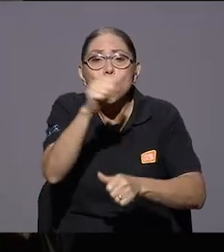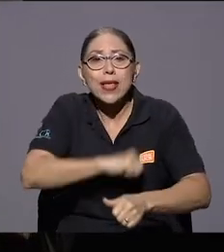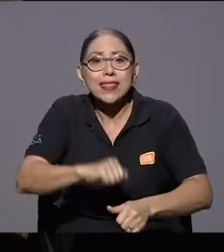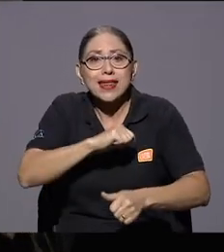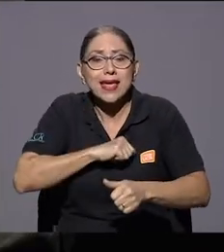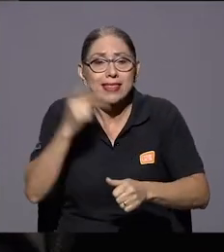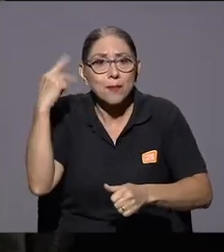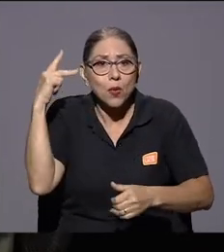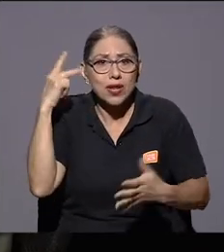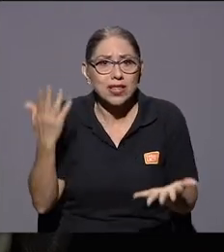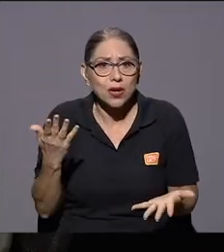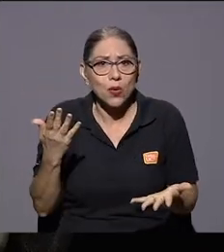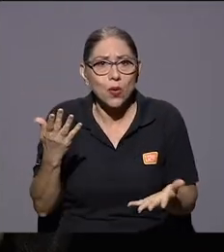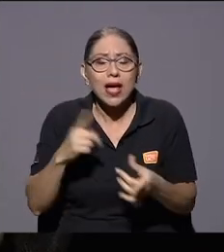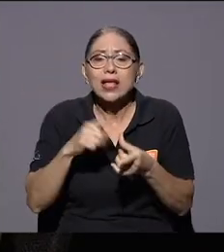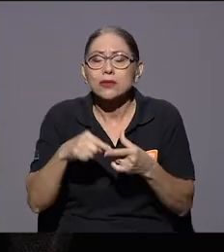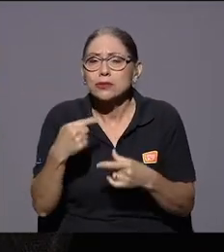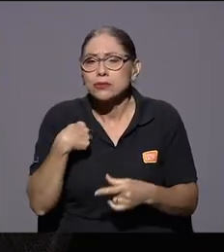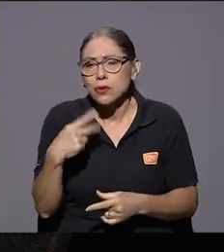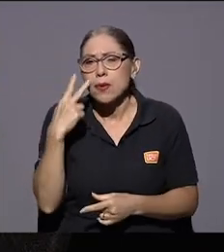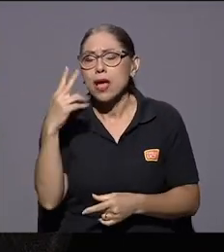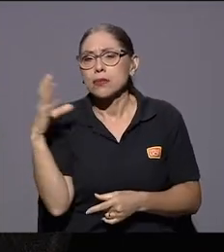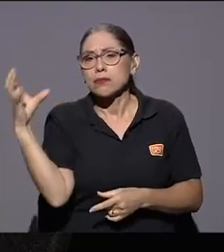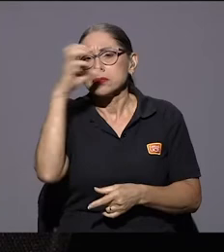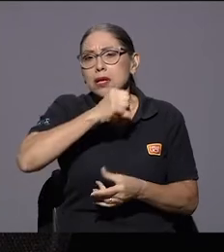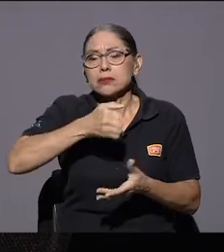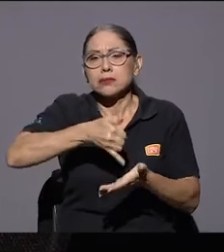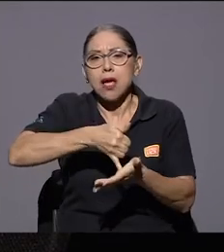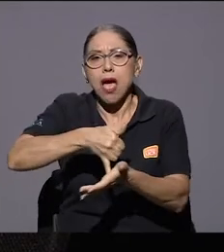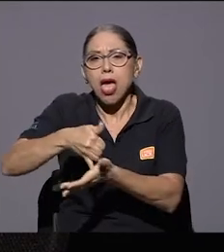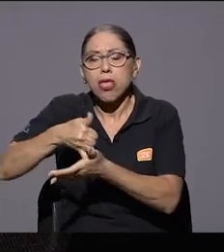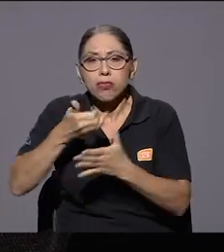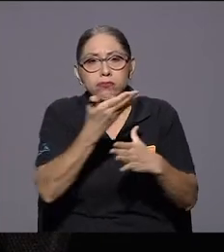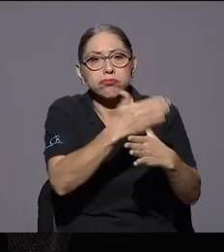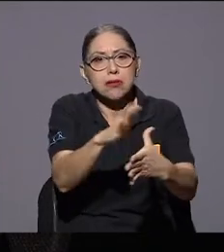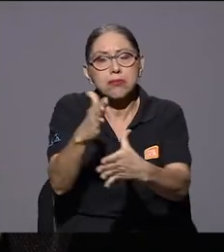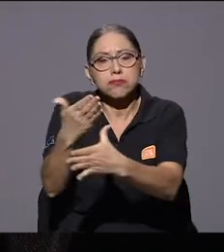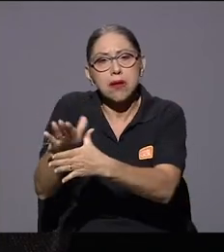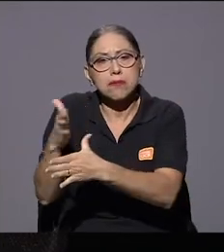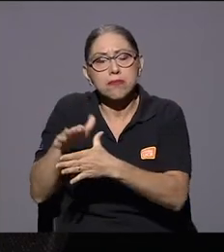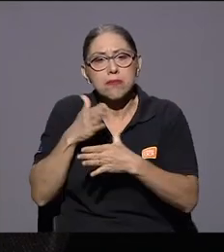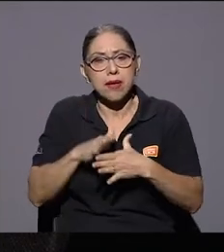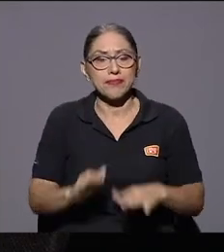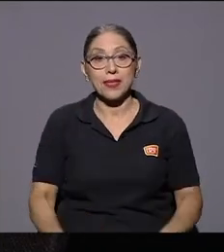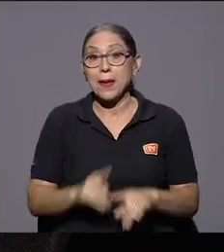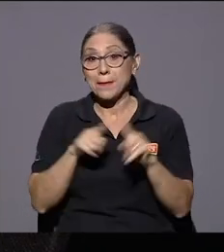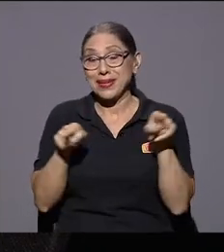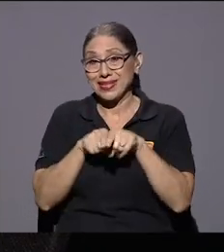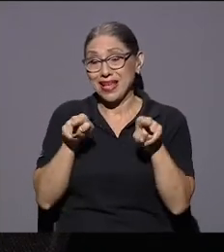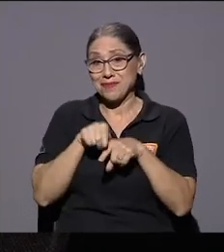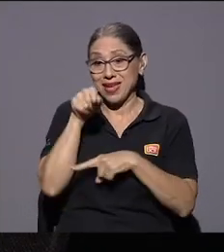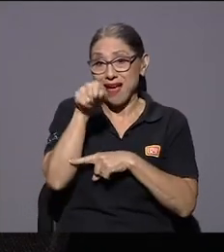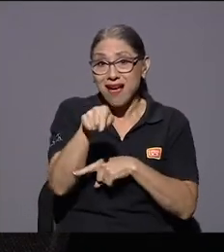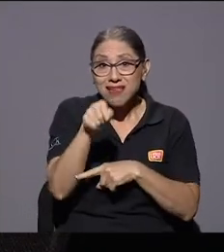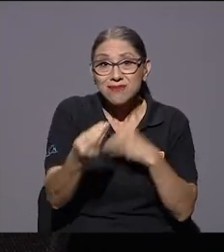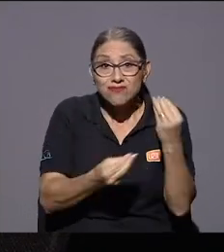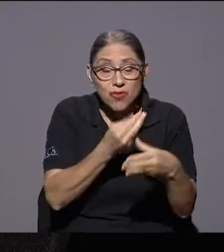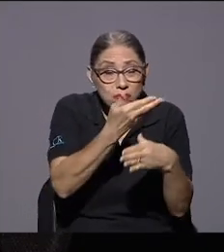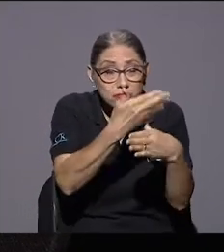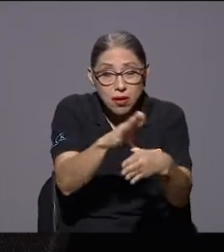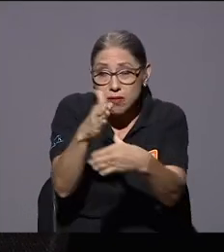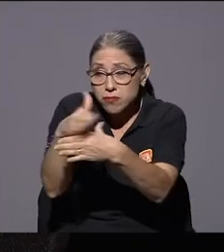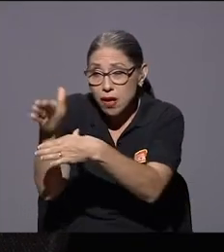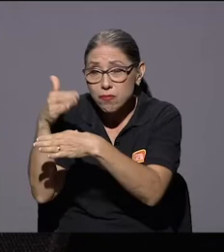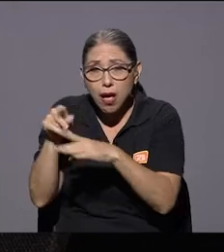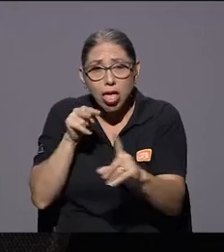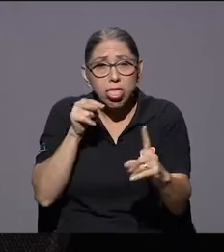¿Sí? Entonces uno ve la debilidad, la fragmentación, pero también en esos escenarios de fragmentación y